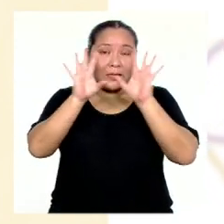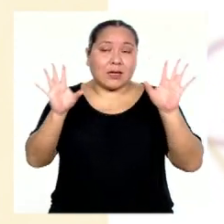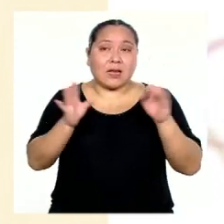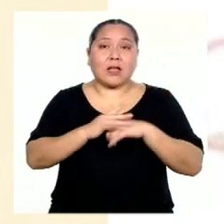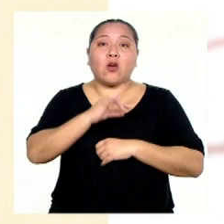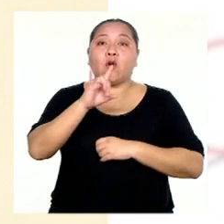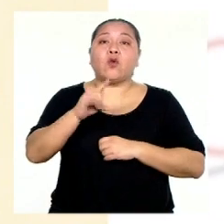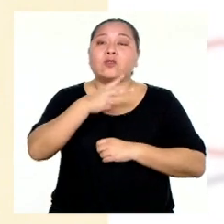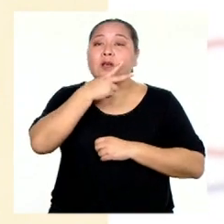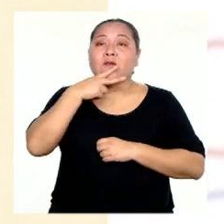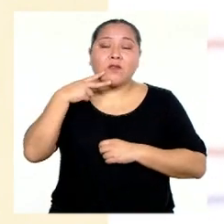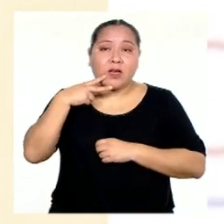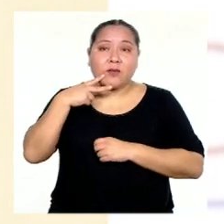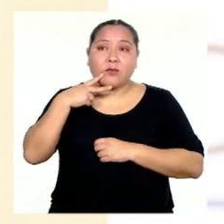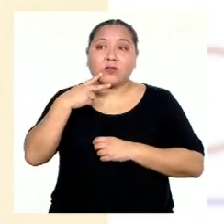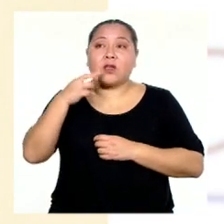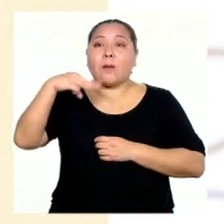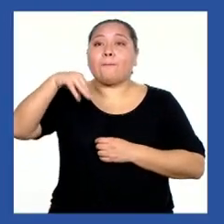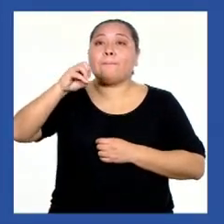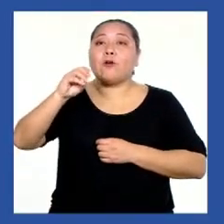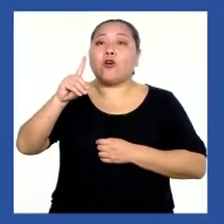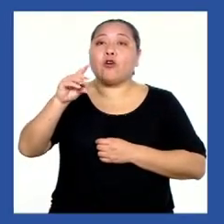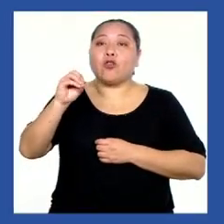usa verbos en modo imperativo.